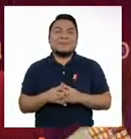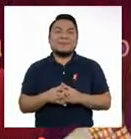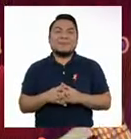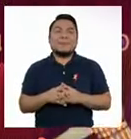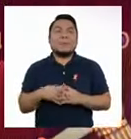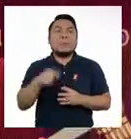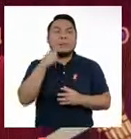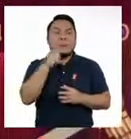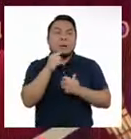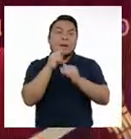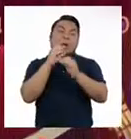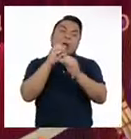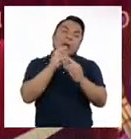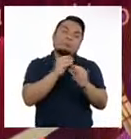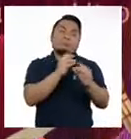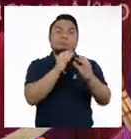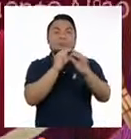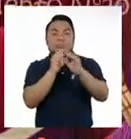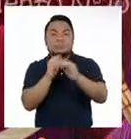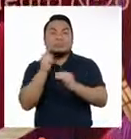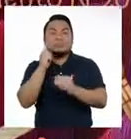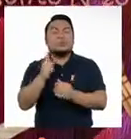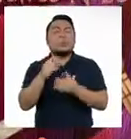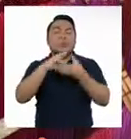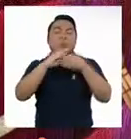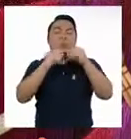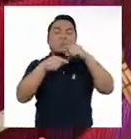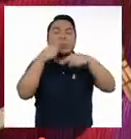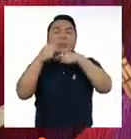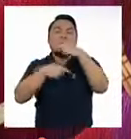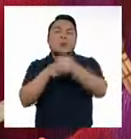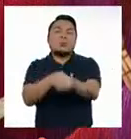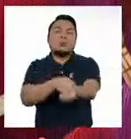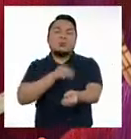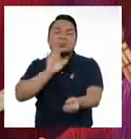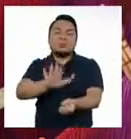Zampoña Siku, un cuento tradicional del Perú,